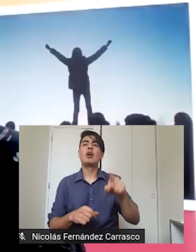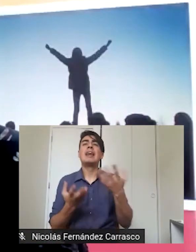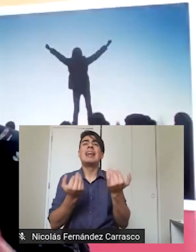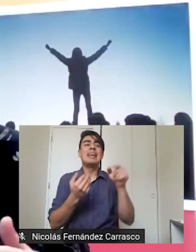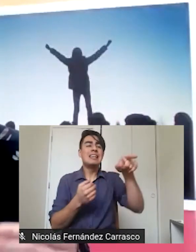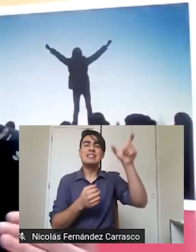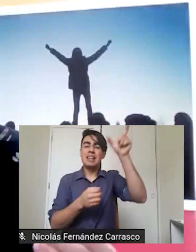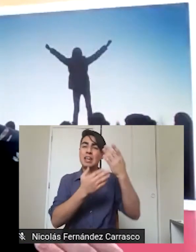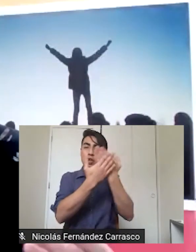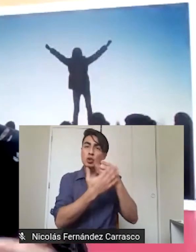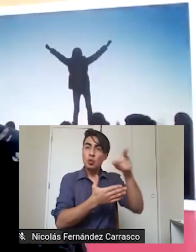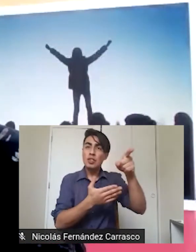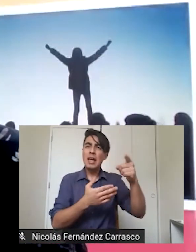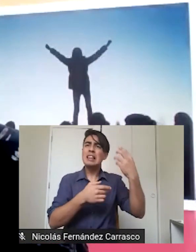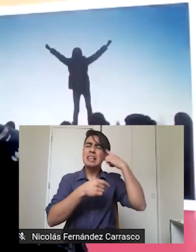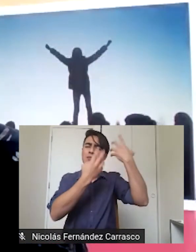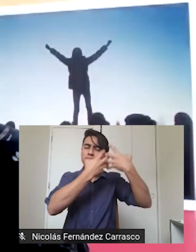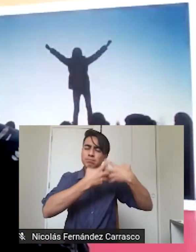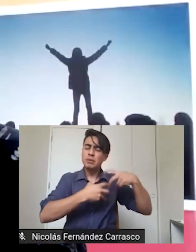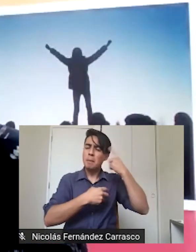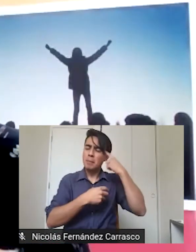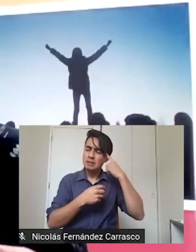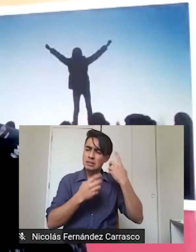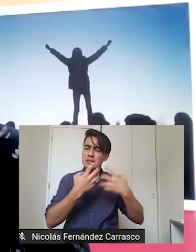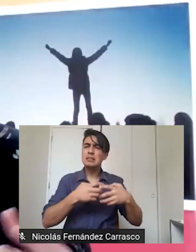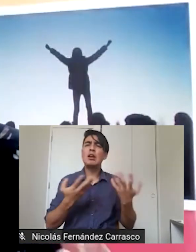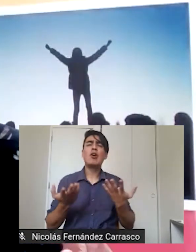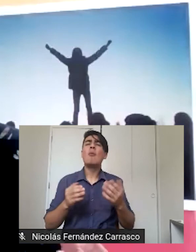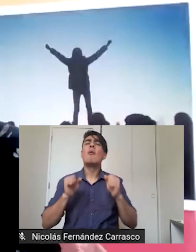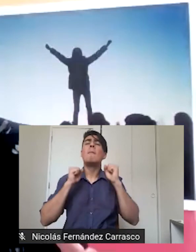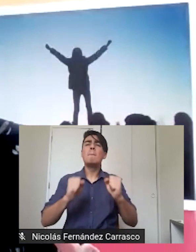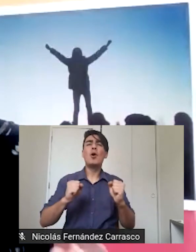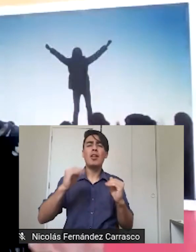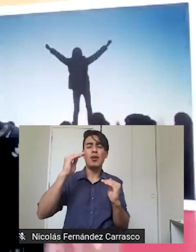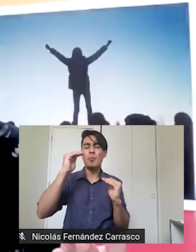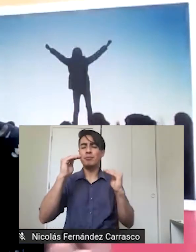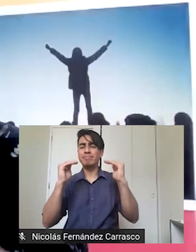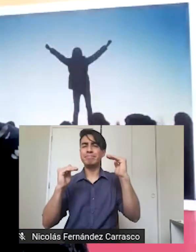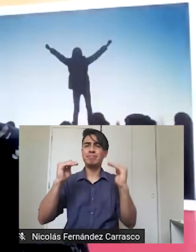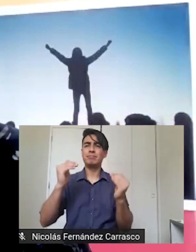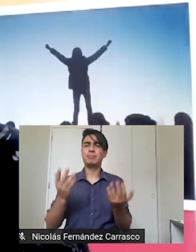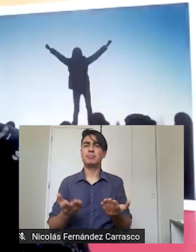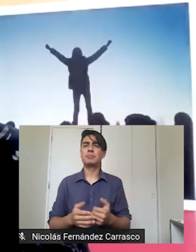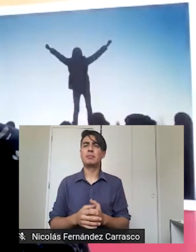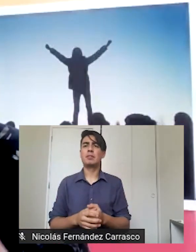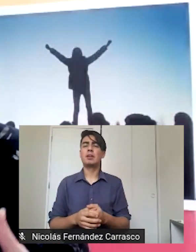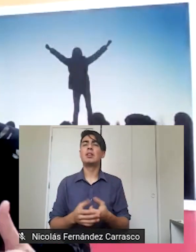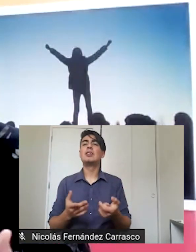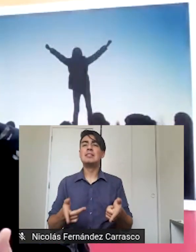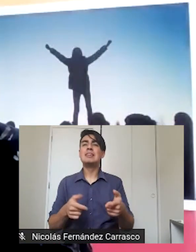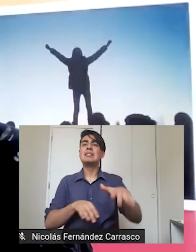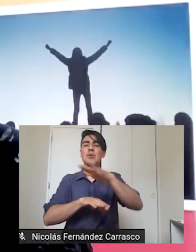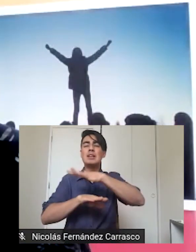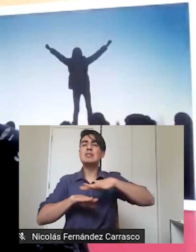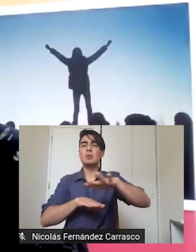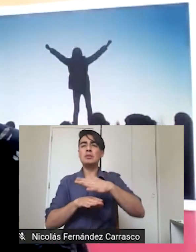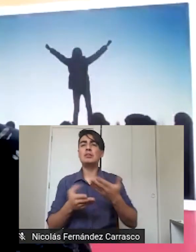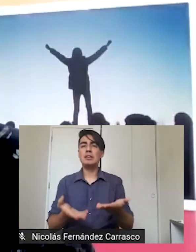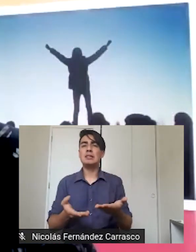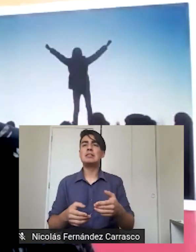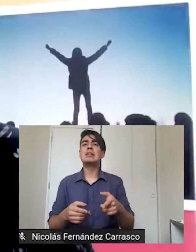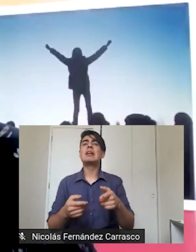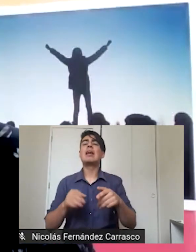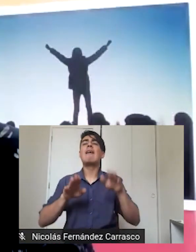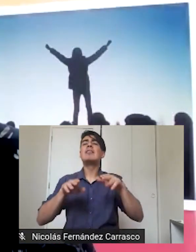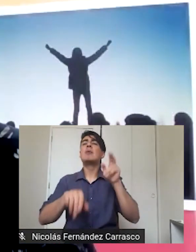acerca de todo esto, cómo podemos encontrar este balance. Y creo que es una situación común